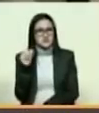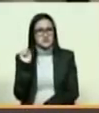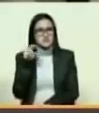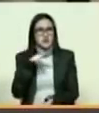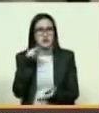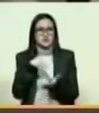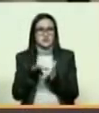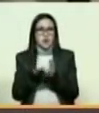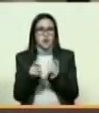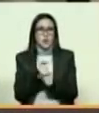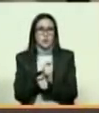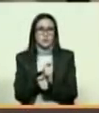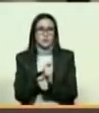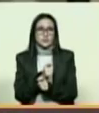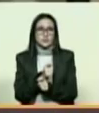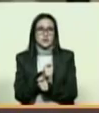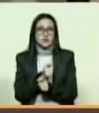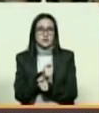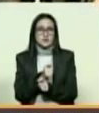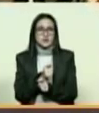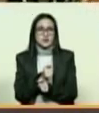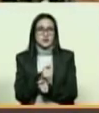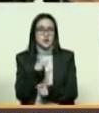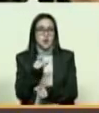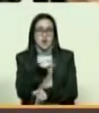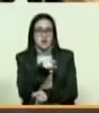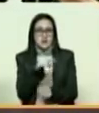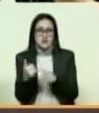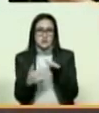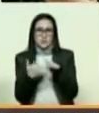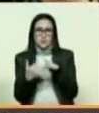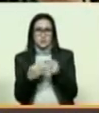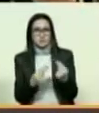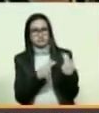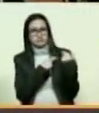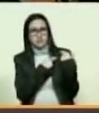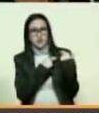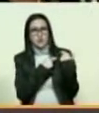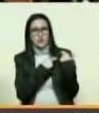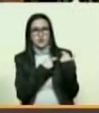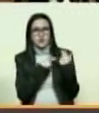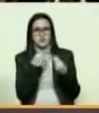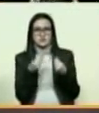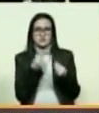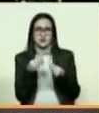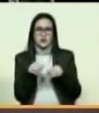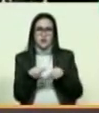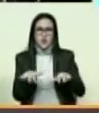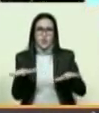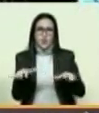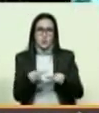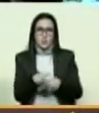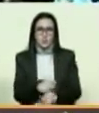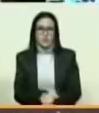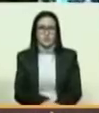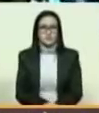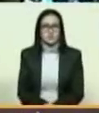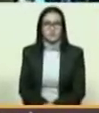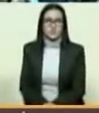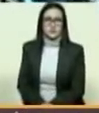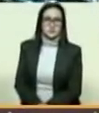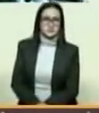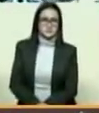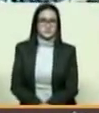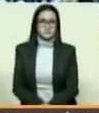Nacional Constituyente no es la institución idónea para hacer este tipo de convocatoria